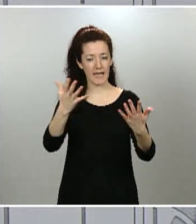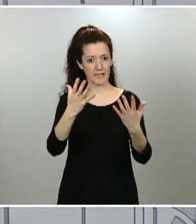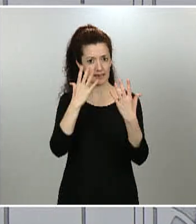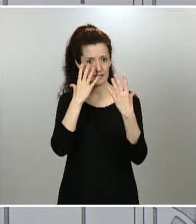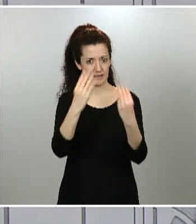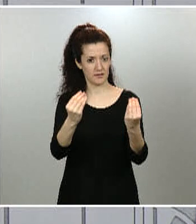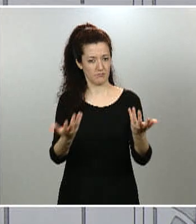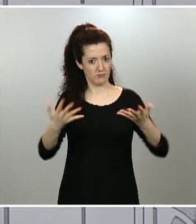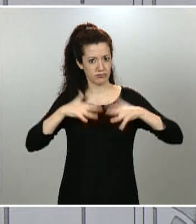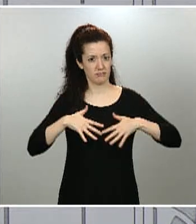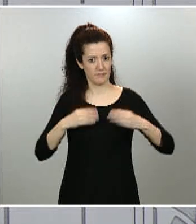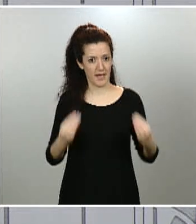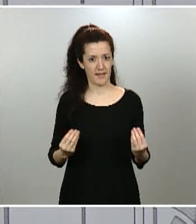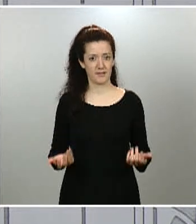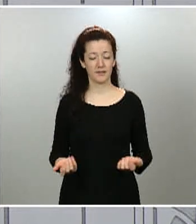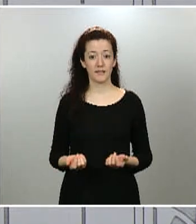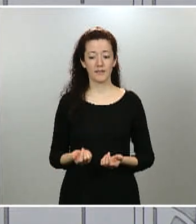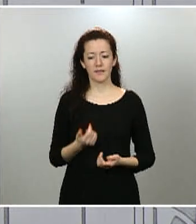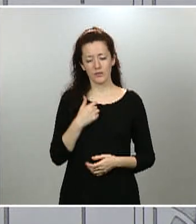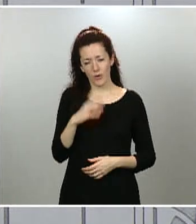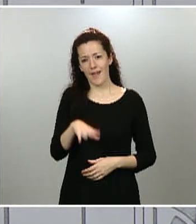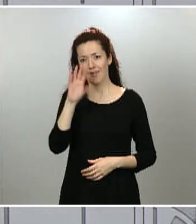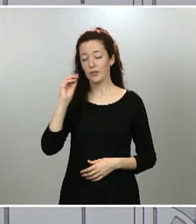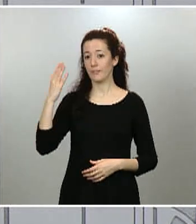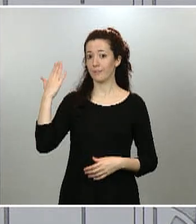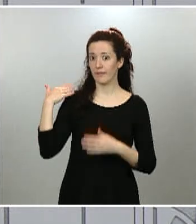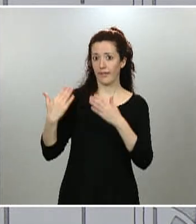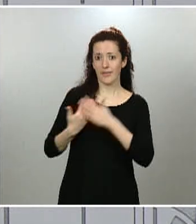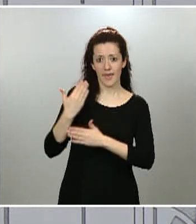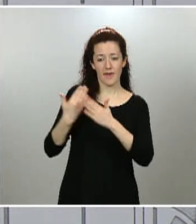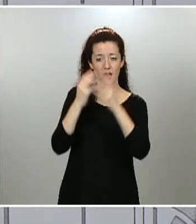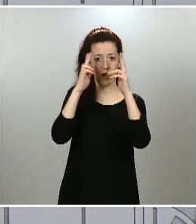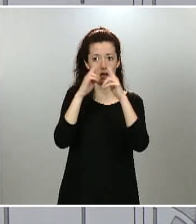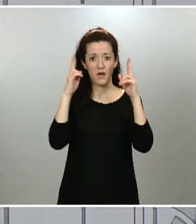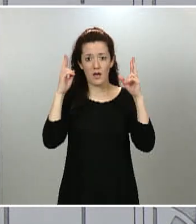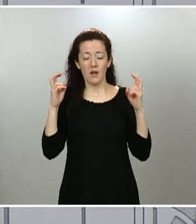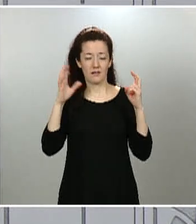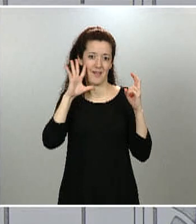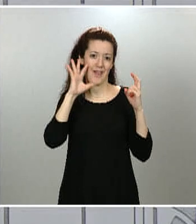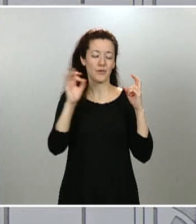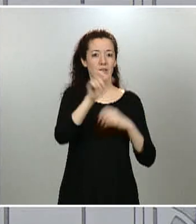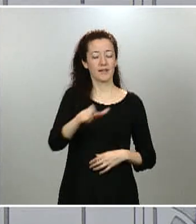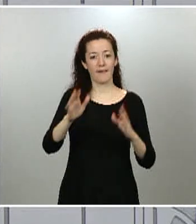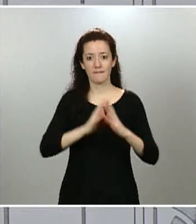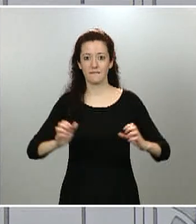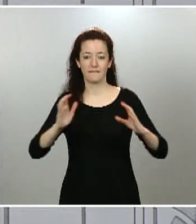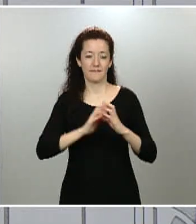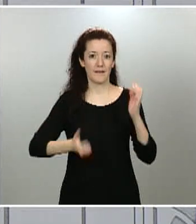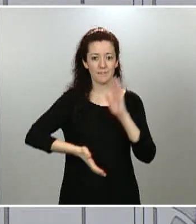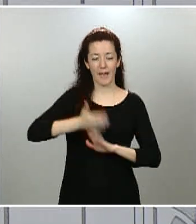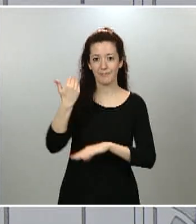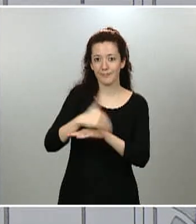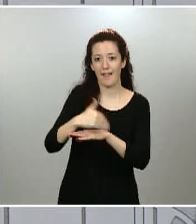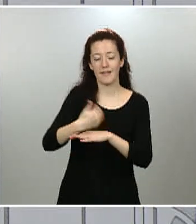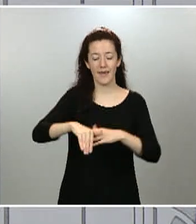Yo puedo entender que después de tantos días la gente obviamente tiene ganas de salir, tiene ganas de expandirse. Hemos